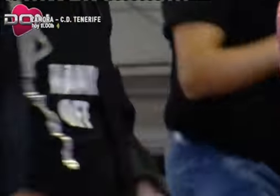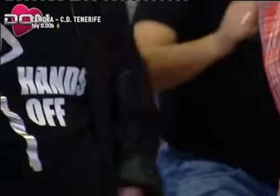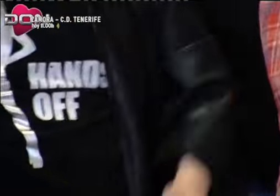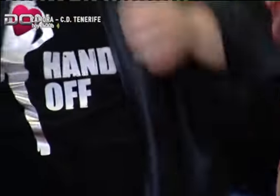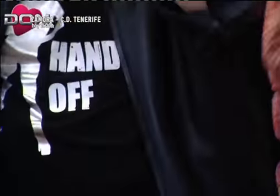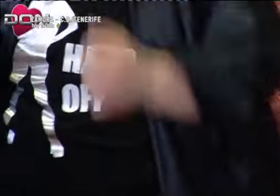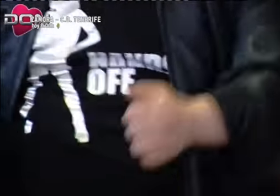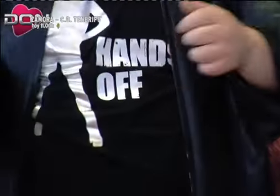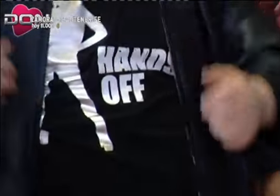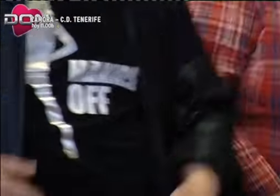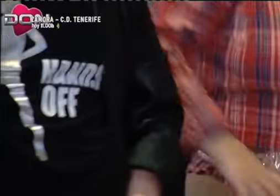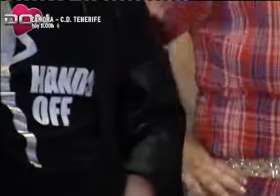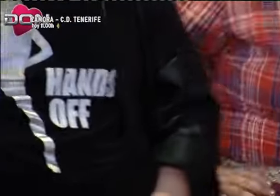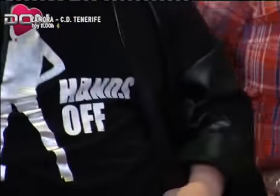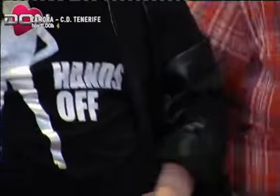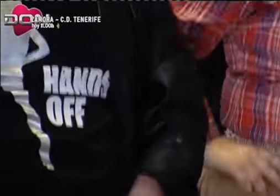¡Gracias!